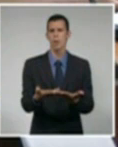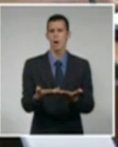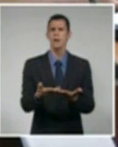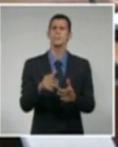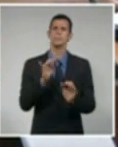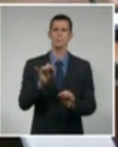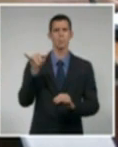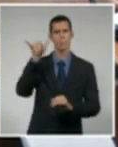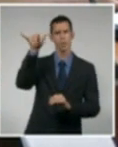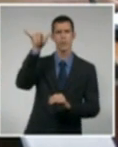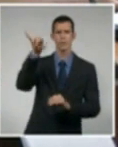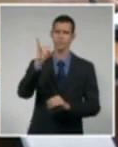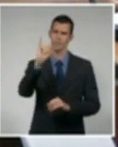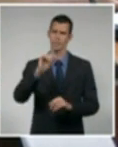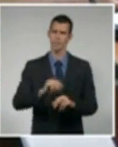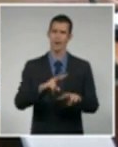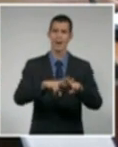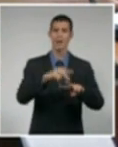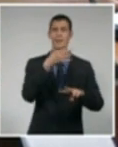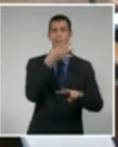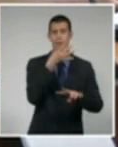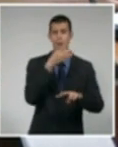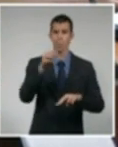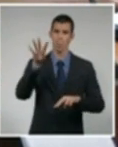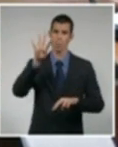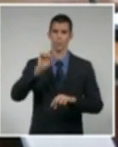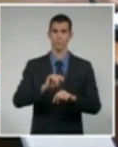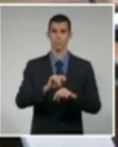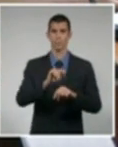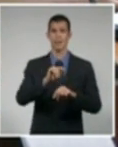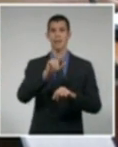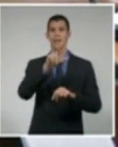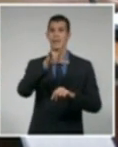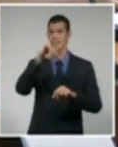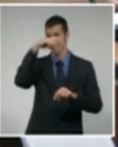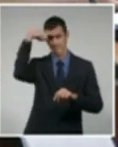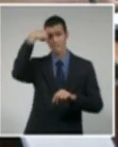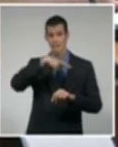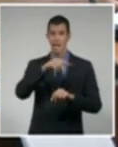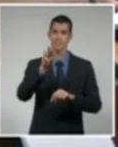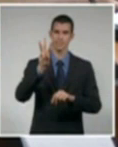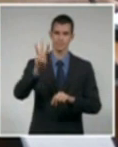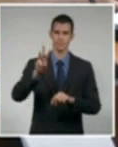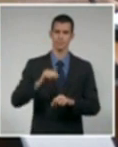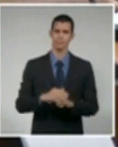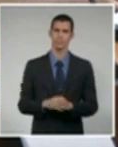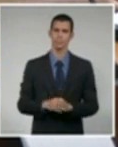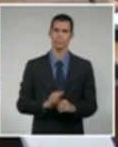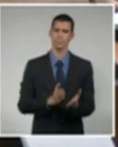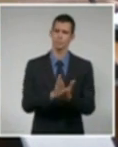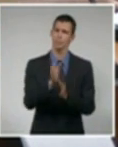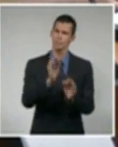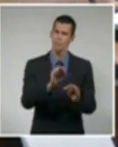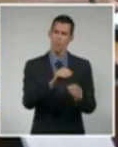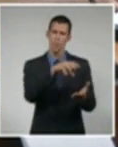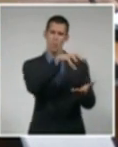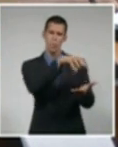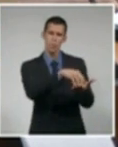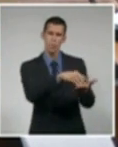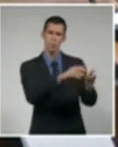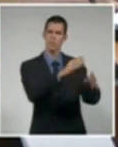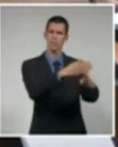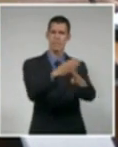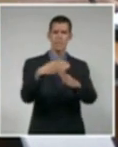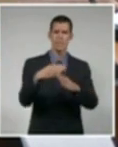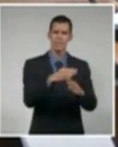Vieja 4 y La Lisa 3. Corresponden a eventos abiertos 4 casos, 2 del evento de Los Molinos de Linza, 1 del evento de Guanabo y